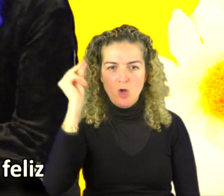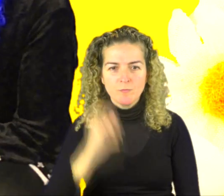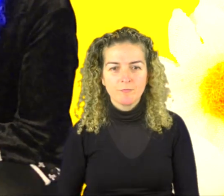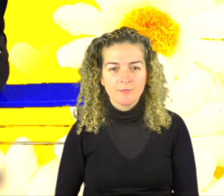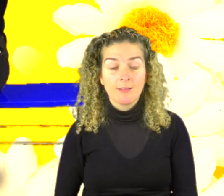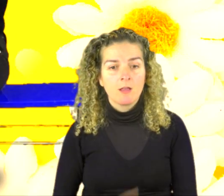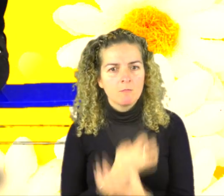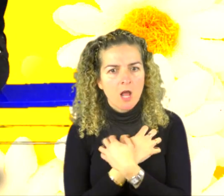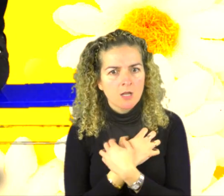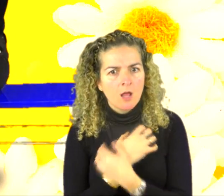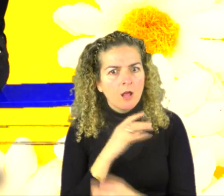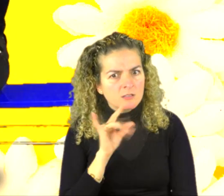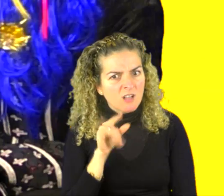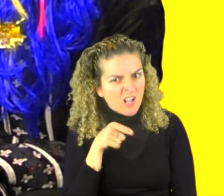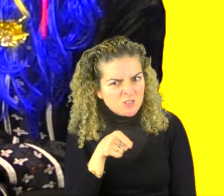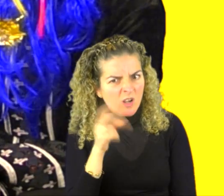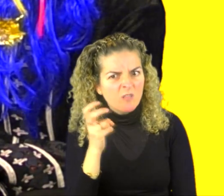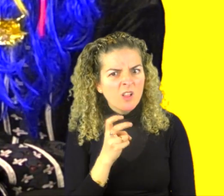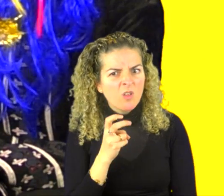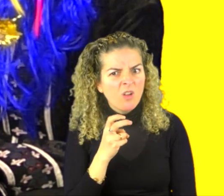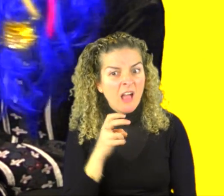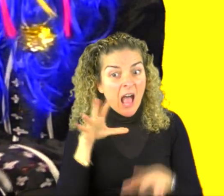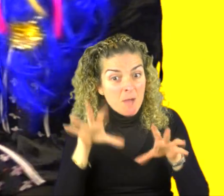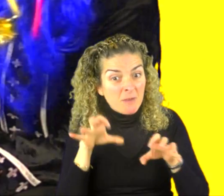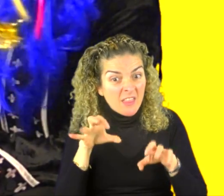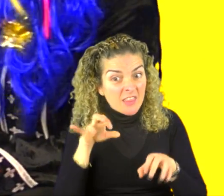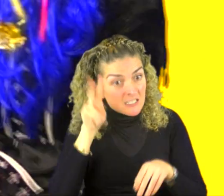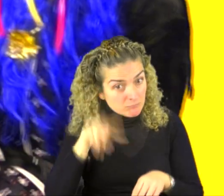ser feliz. Vamos para España. ¿Españas?